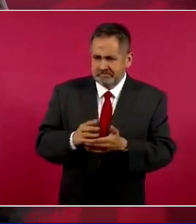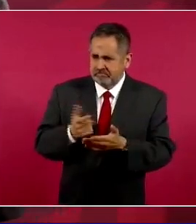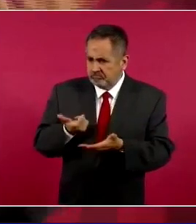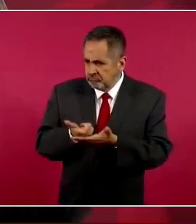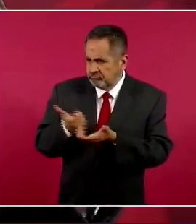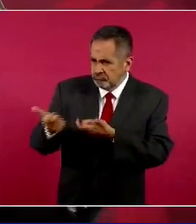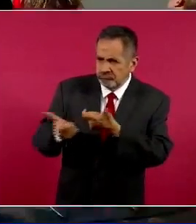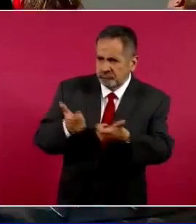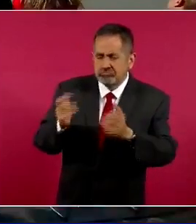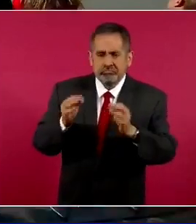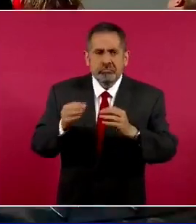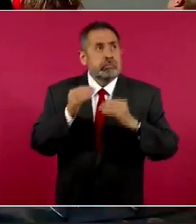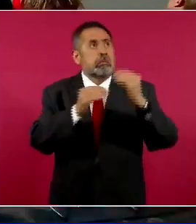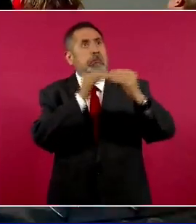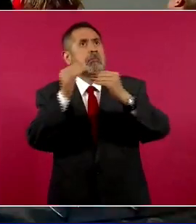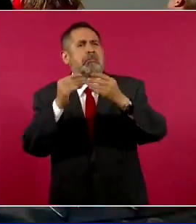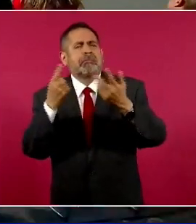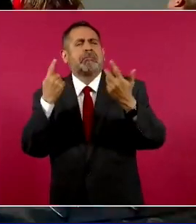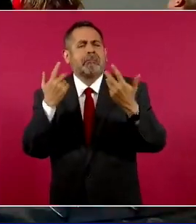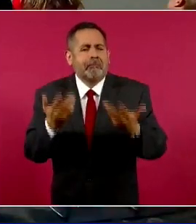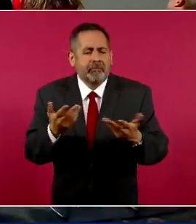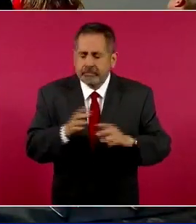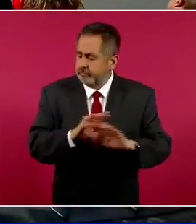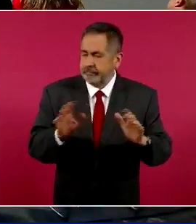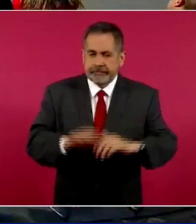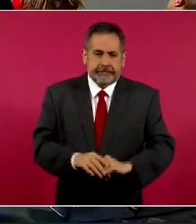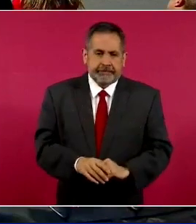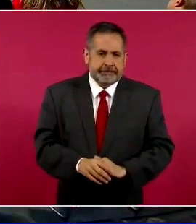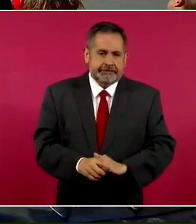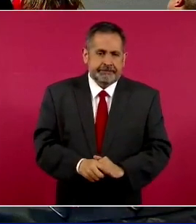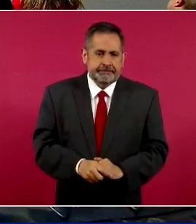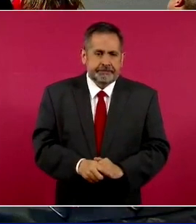Entonces, ¿para qué pelearnos?